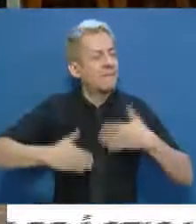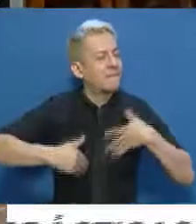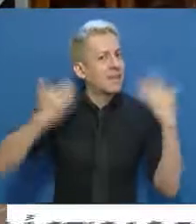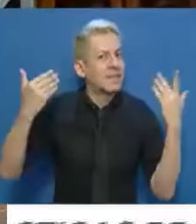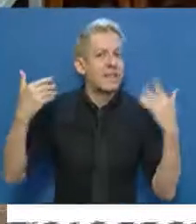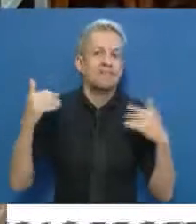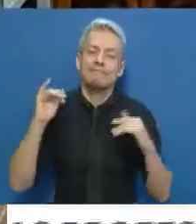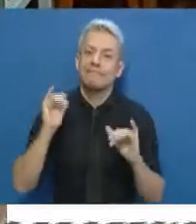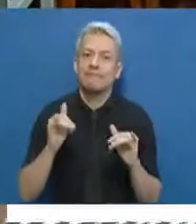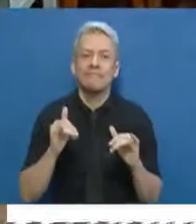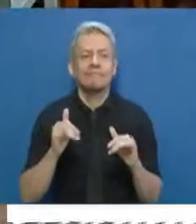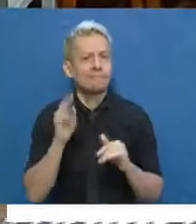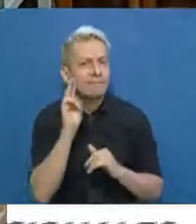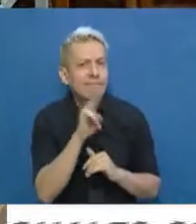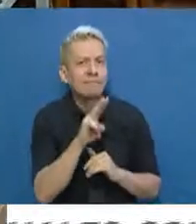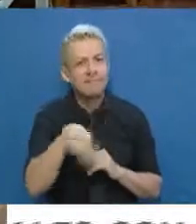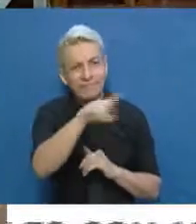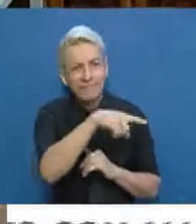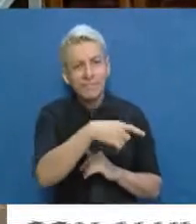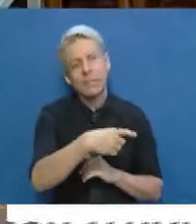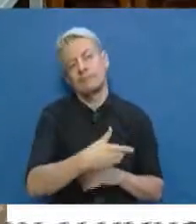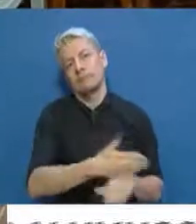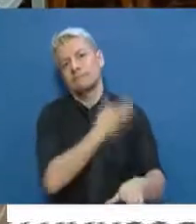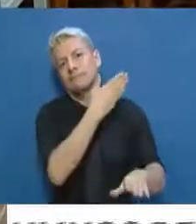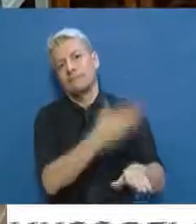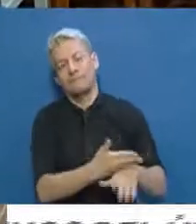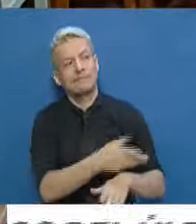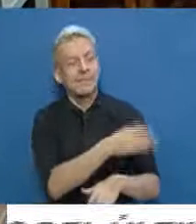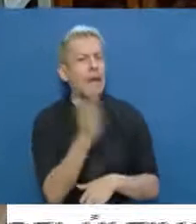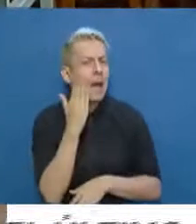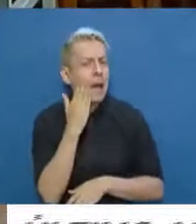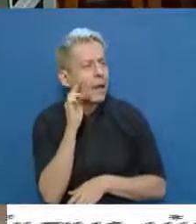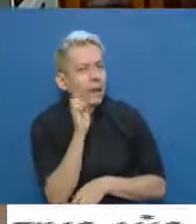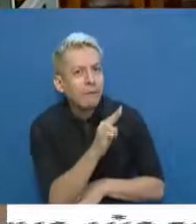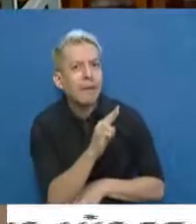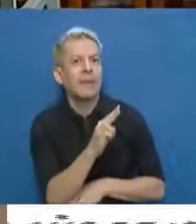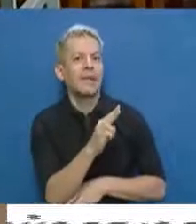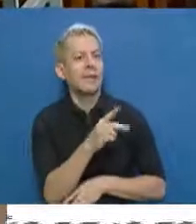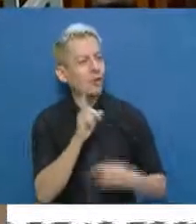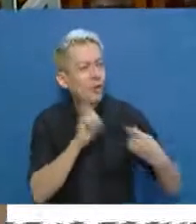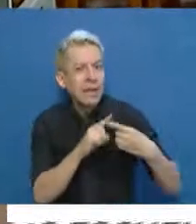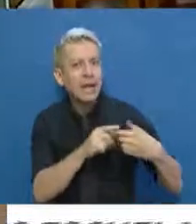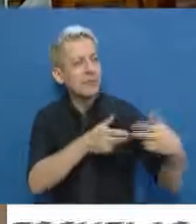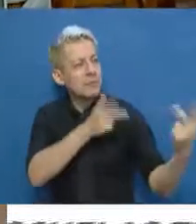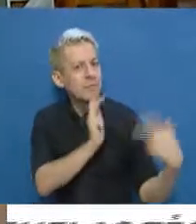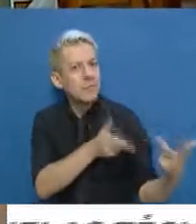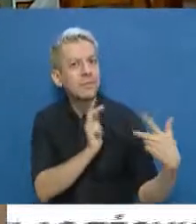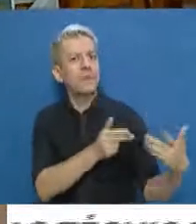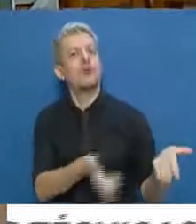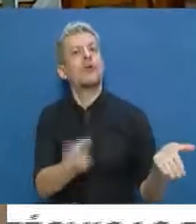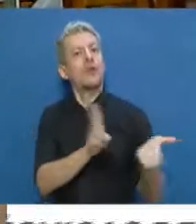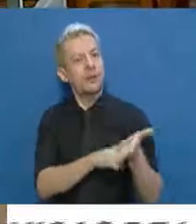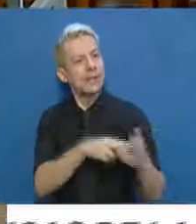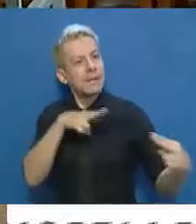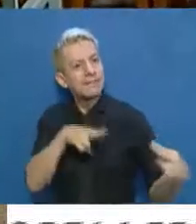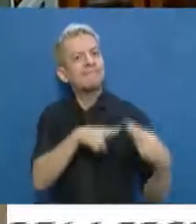total ver en la cara a ellos, que hacía tanto que no se los veía, estar en contacto con ellos, volver a entrar,